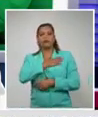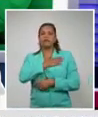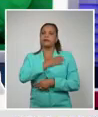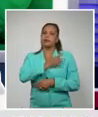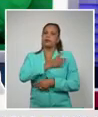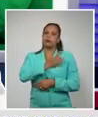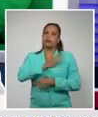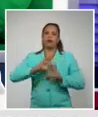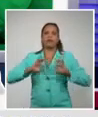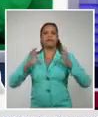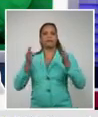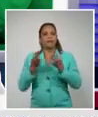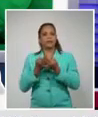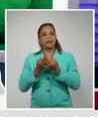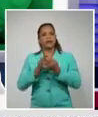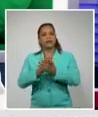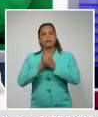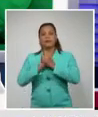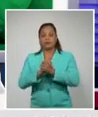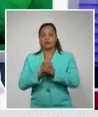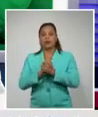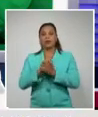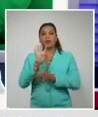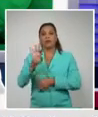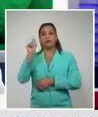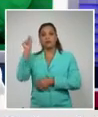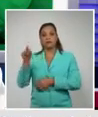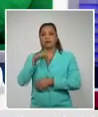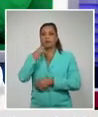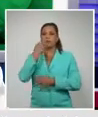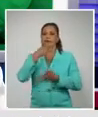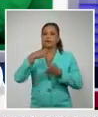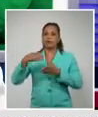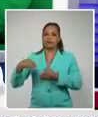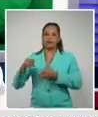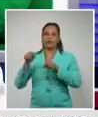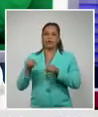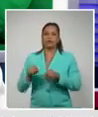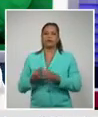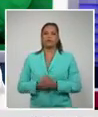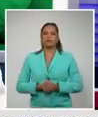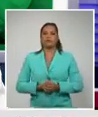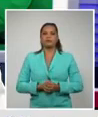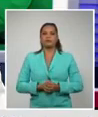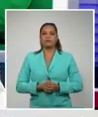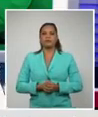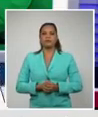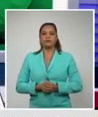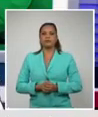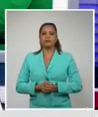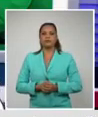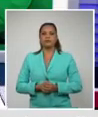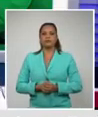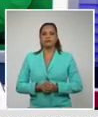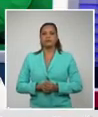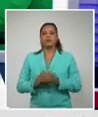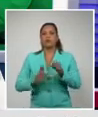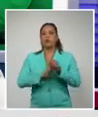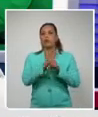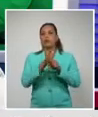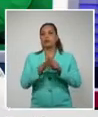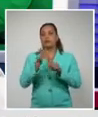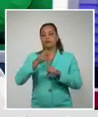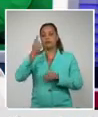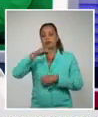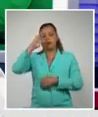amistades de estas 4 personas que lamentablemente fallecieron con COVID-19